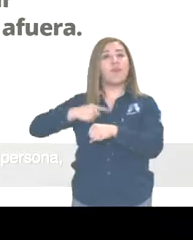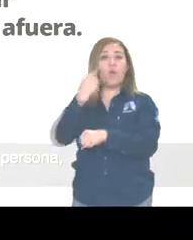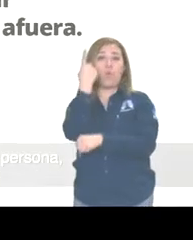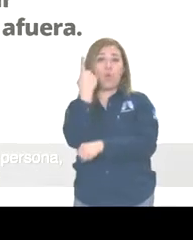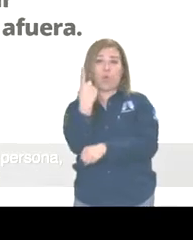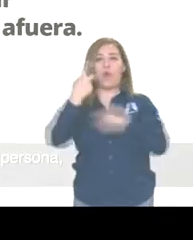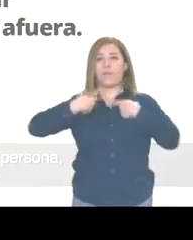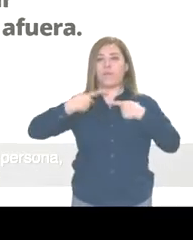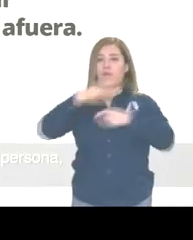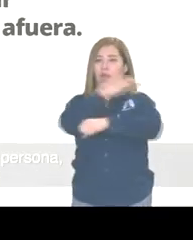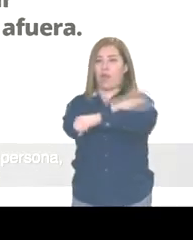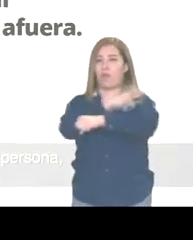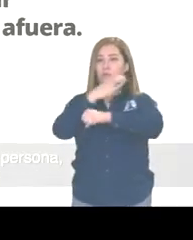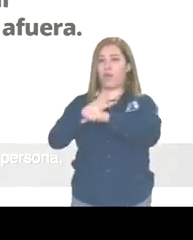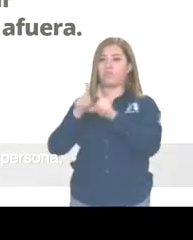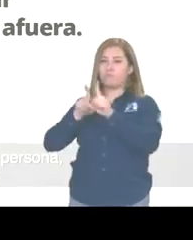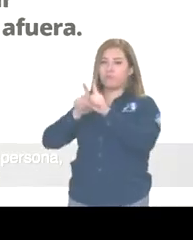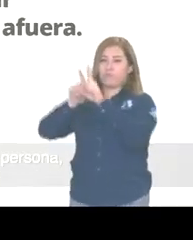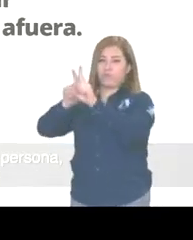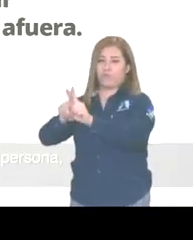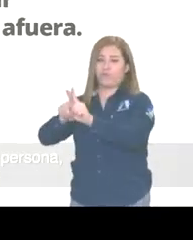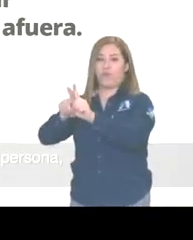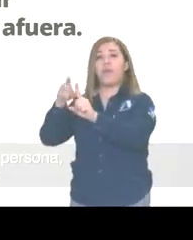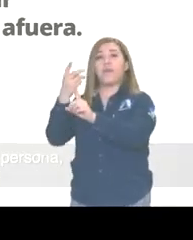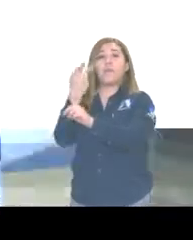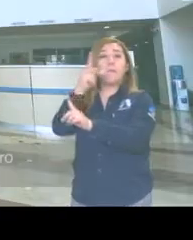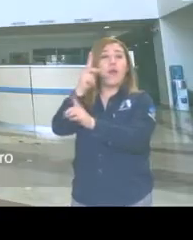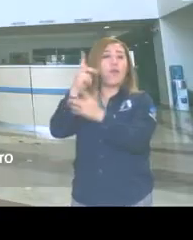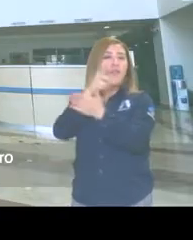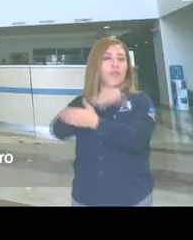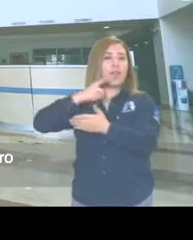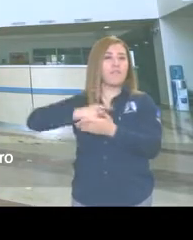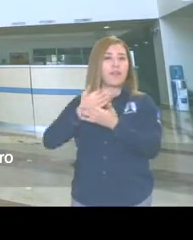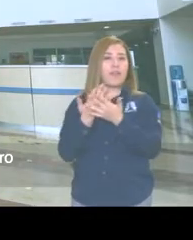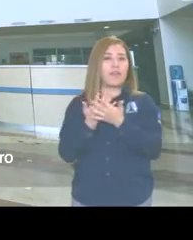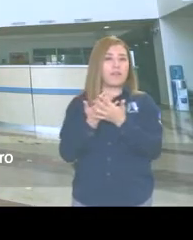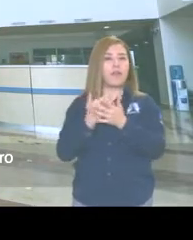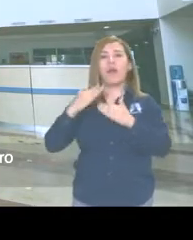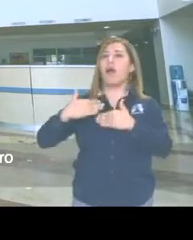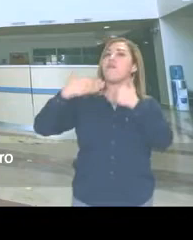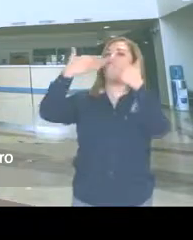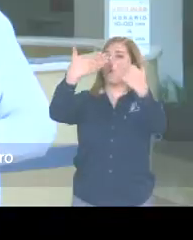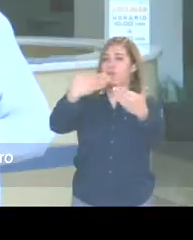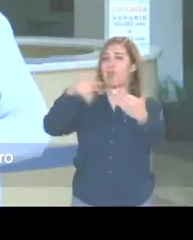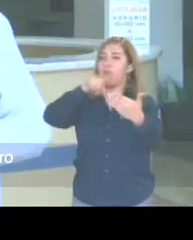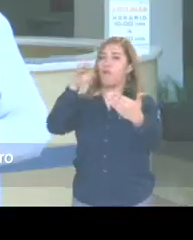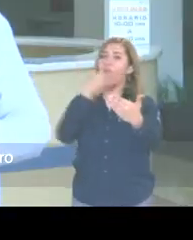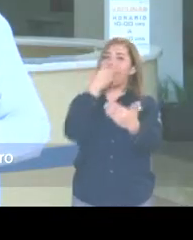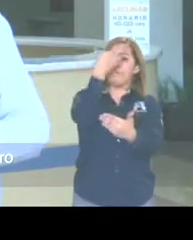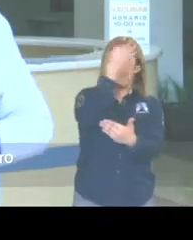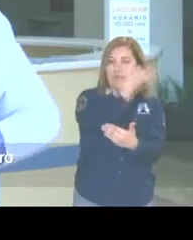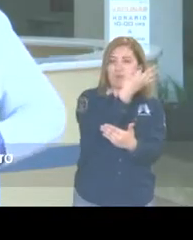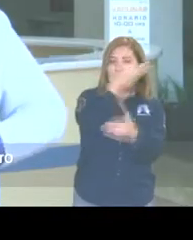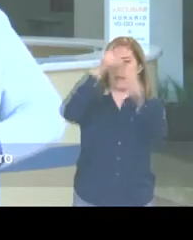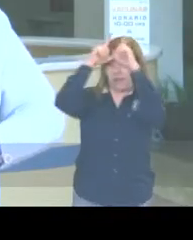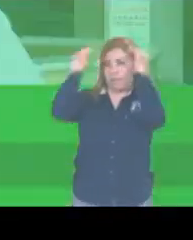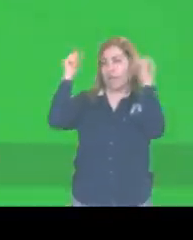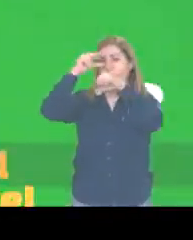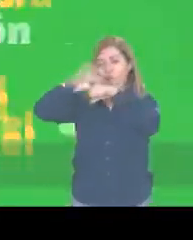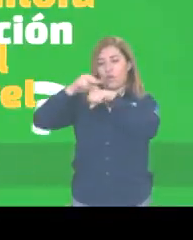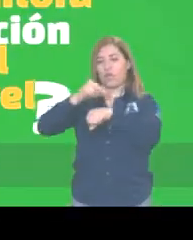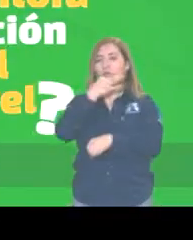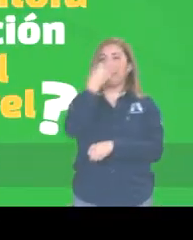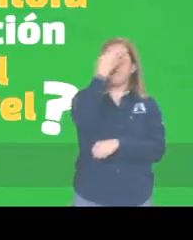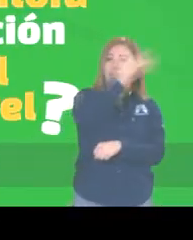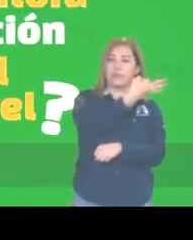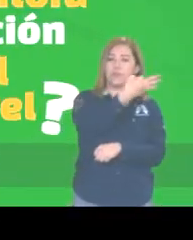únicamente una persona, la cual deberá de permanecer afuera y será notificado de lo que ocurra dentro por parte del personal del hospital. En